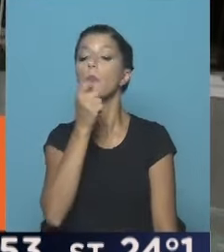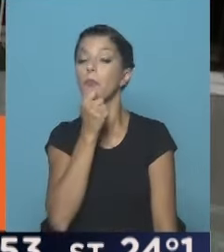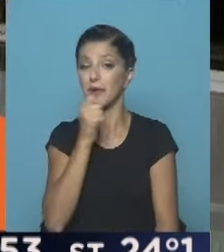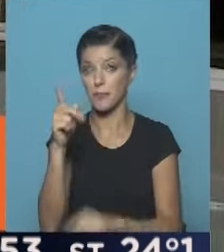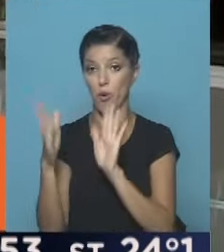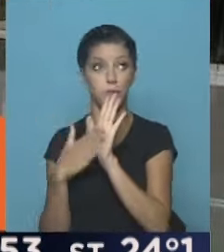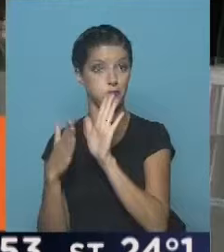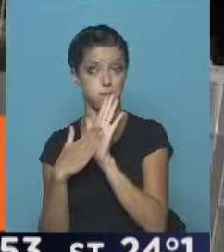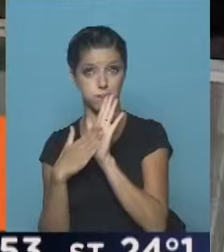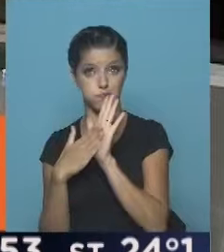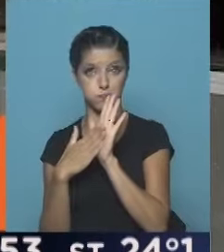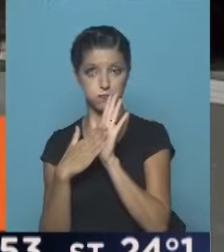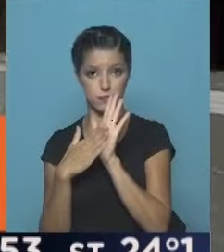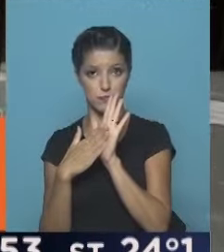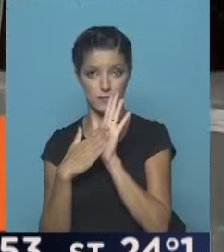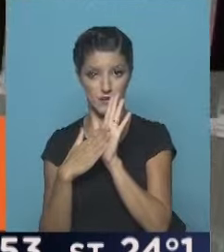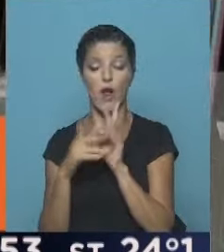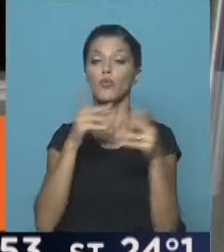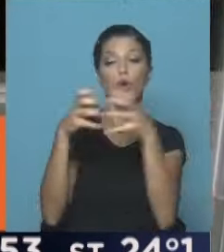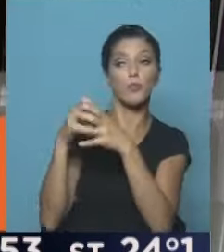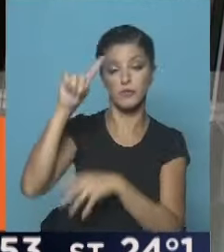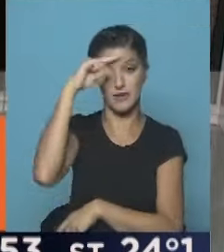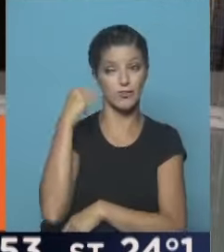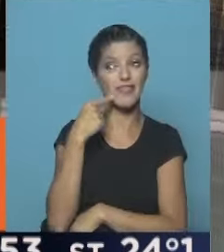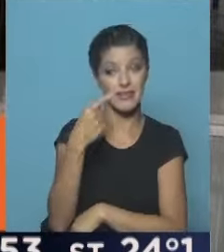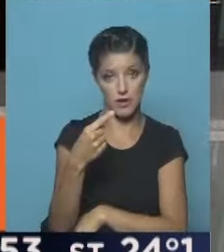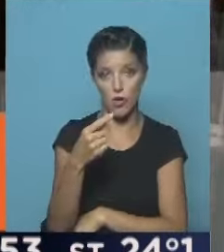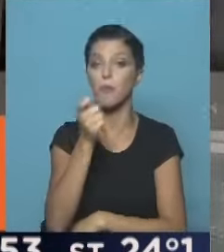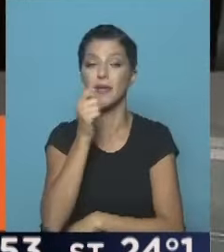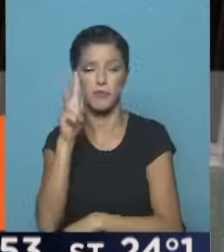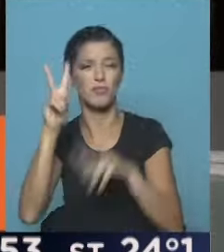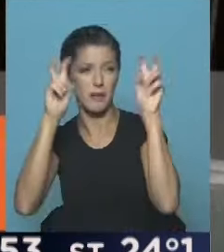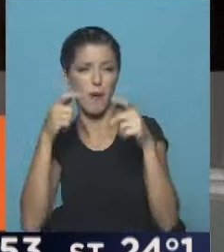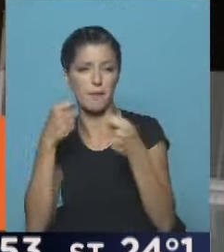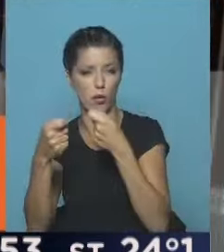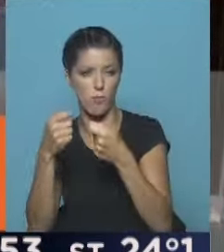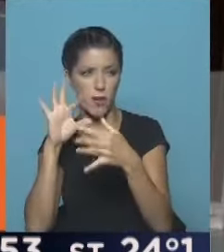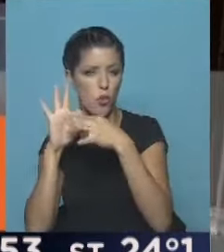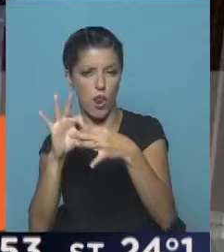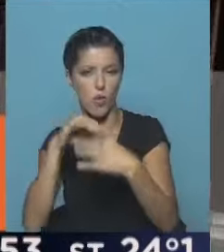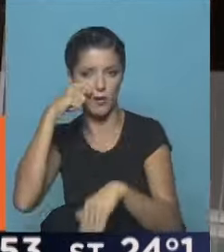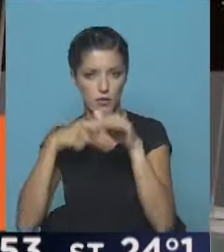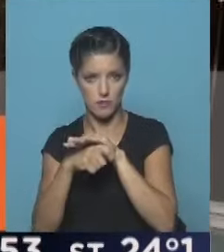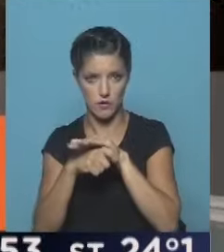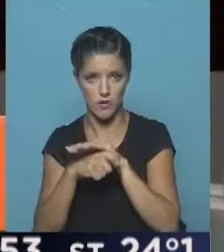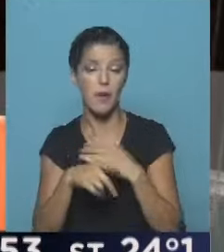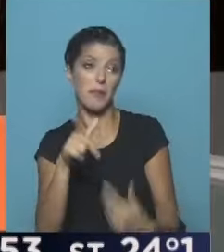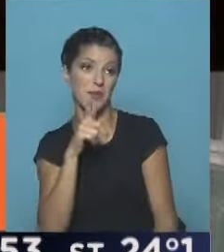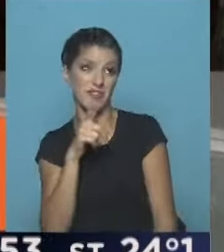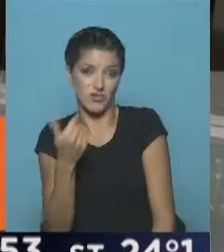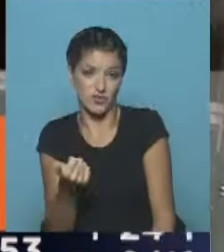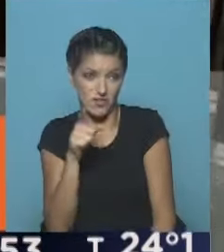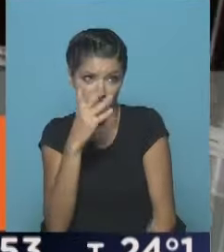frecuentemente, lo han probado algunos organismos internacionales, particularmente lo referente al narcotráfico, ¿no? Me parece que es convalidarle ese rol, pedirle la opinión. Pero